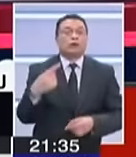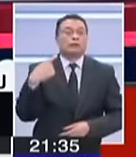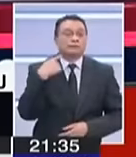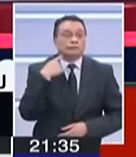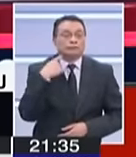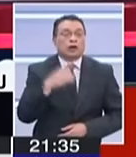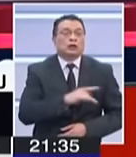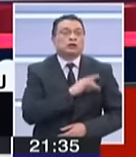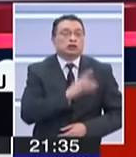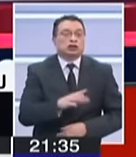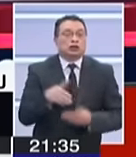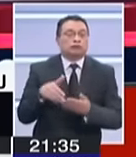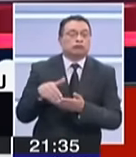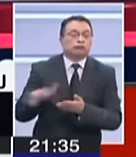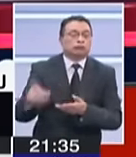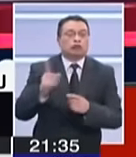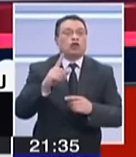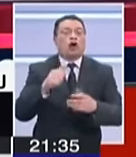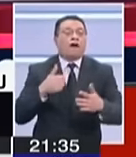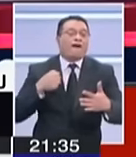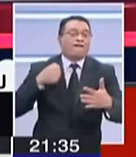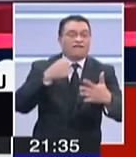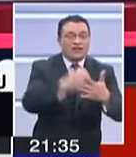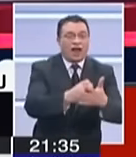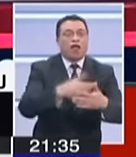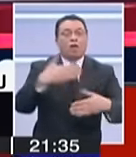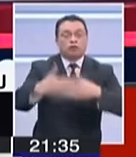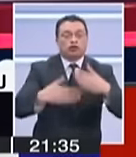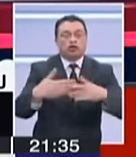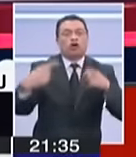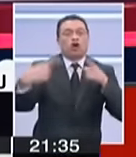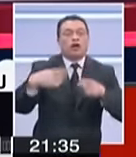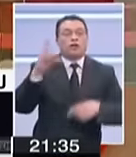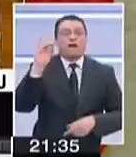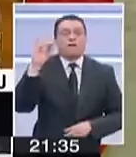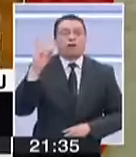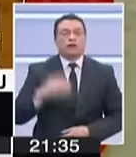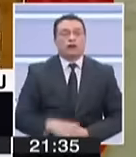de Chile que no haya llegado hasta el final del proceso?